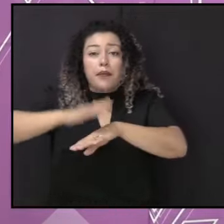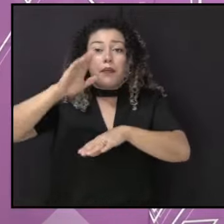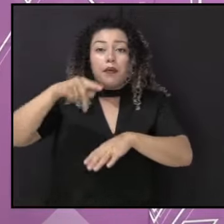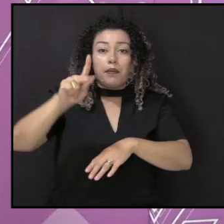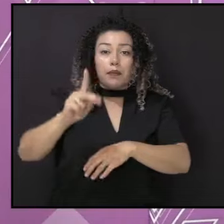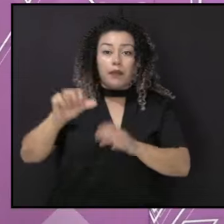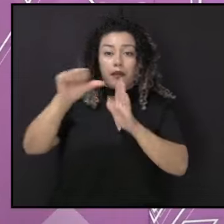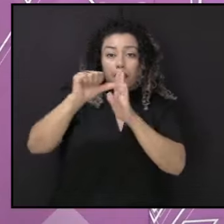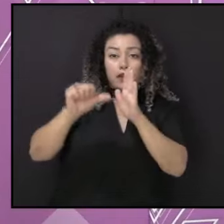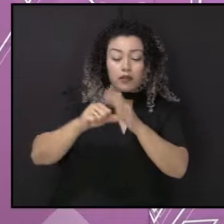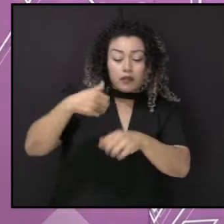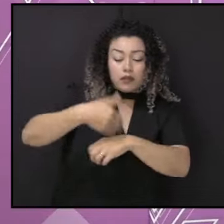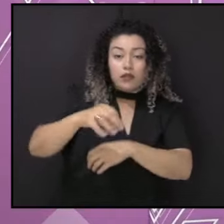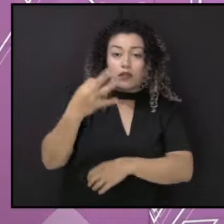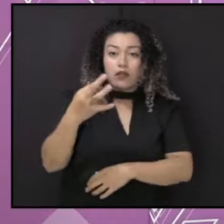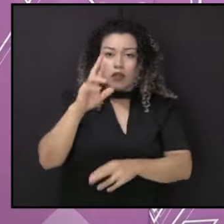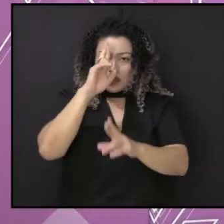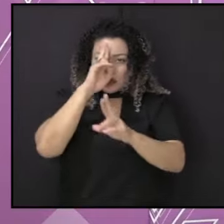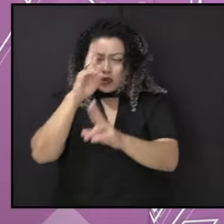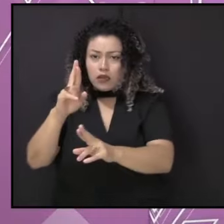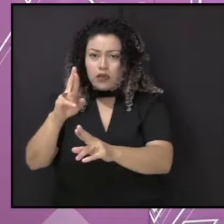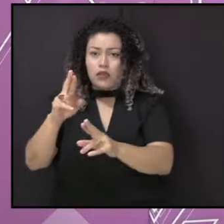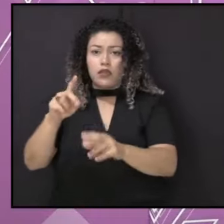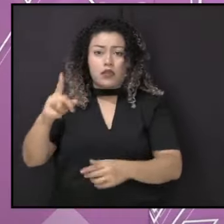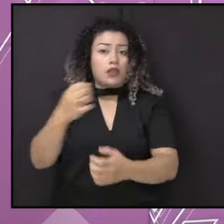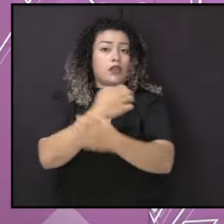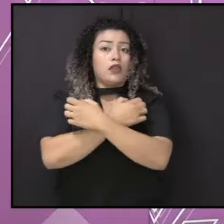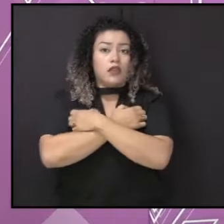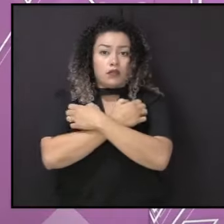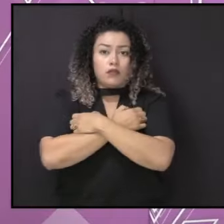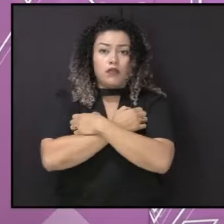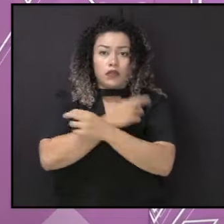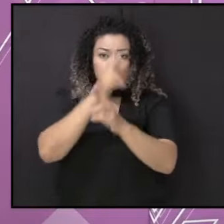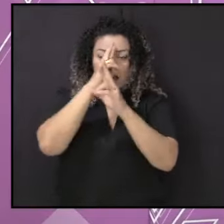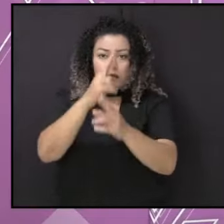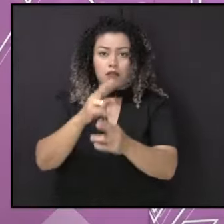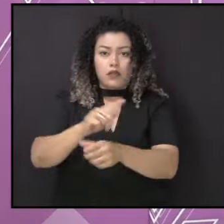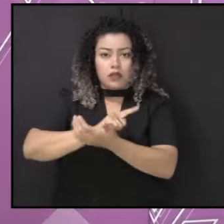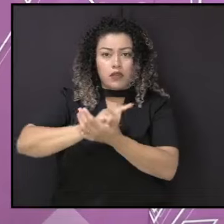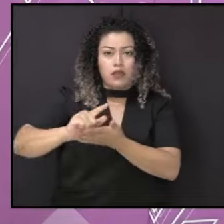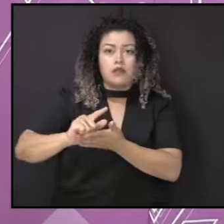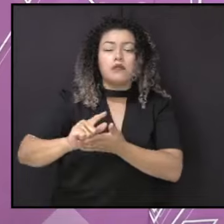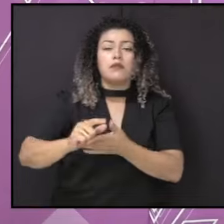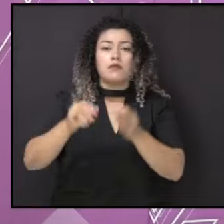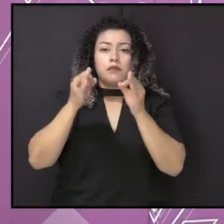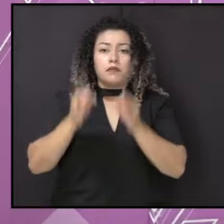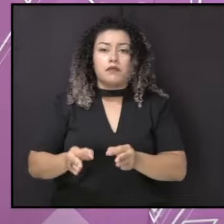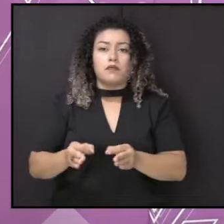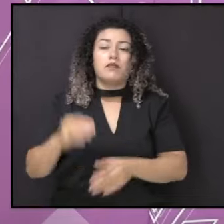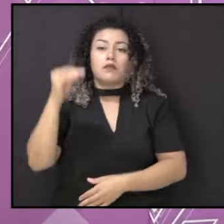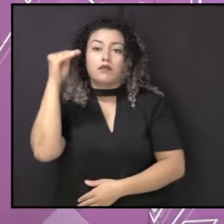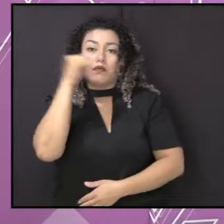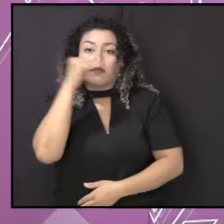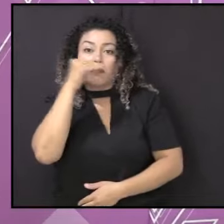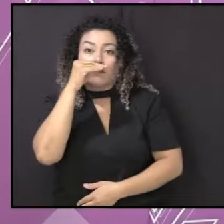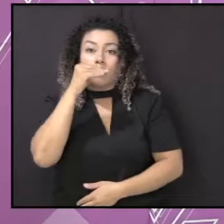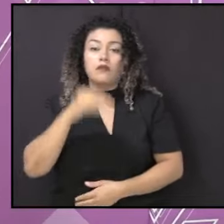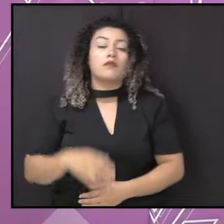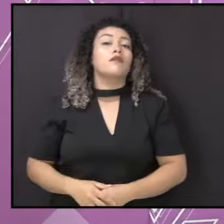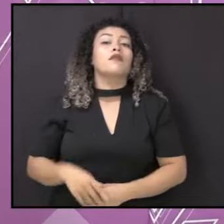ser respetado en cuanto a debe ser la educación debe ser laica y gratuita. Y en la parte gratuita me quedo que no se ha